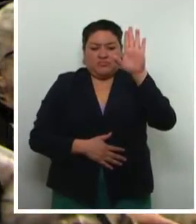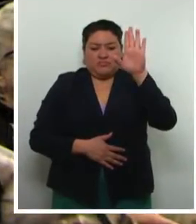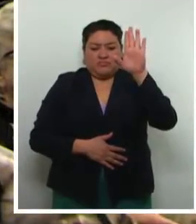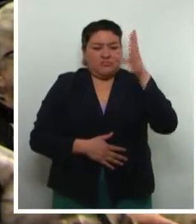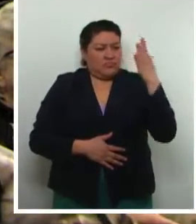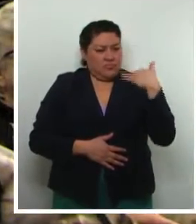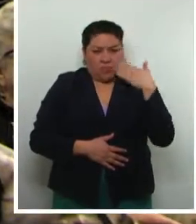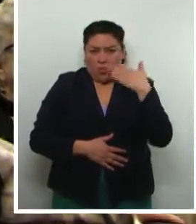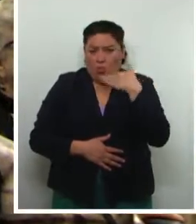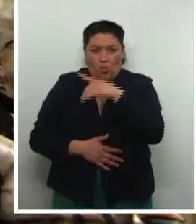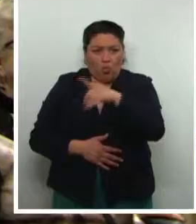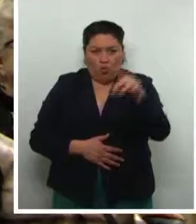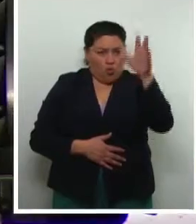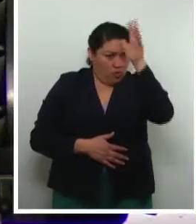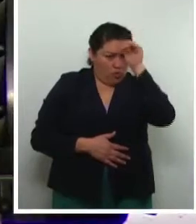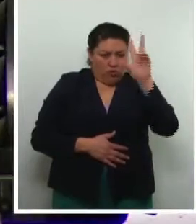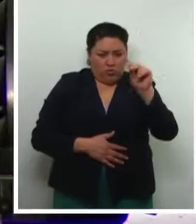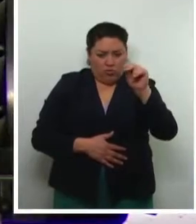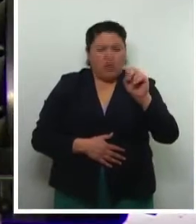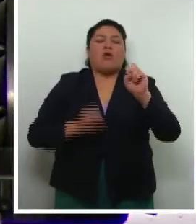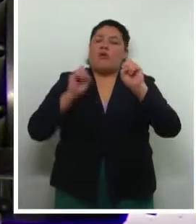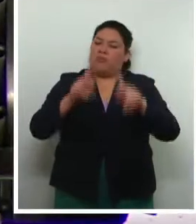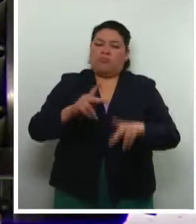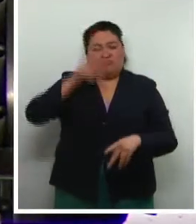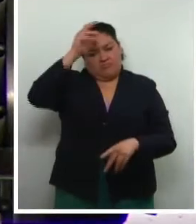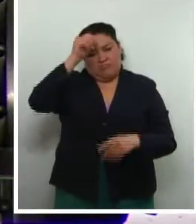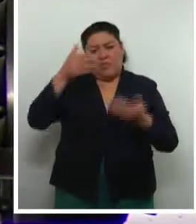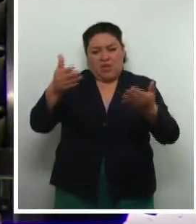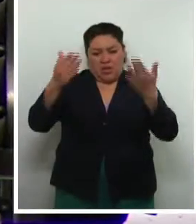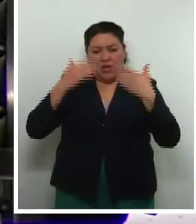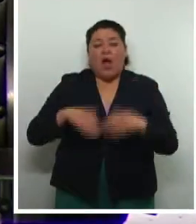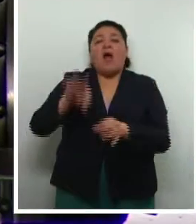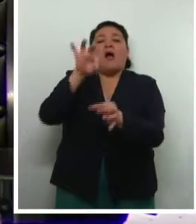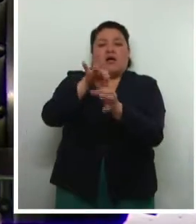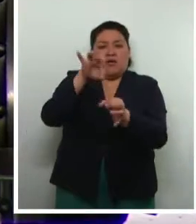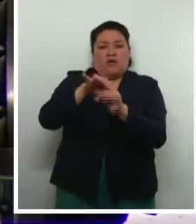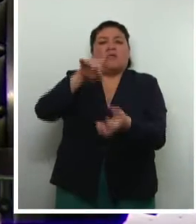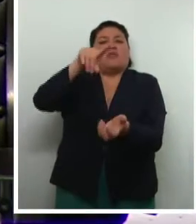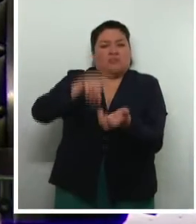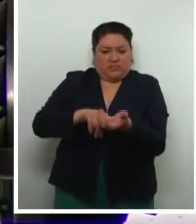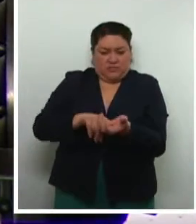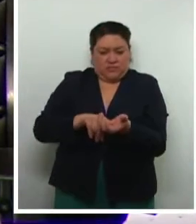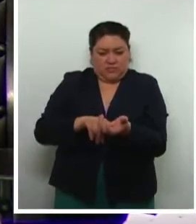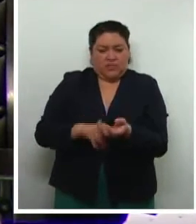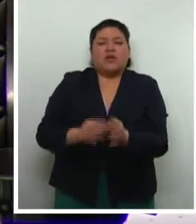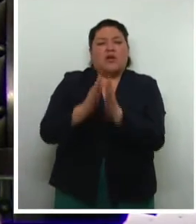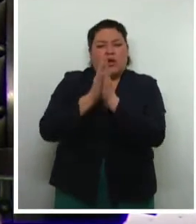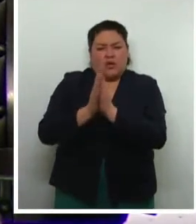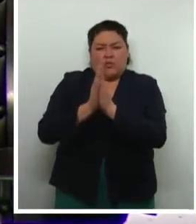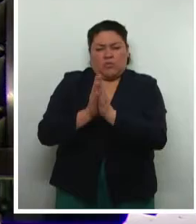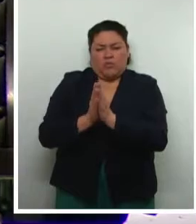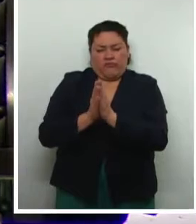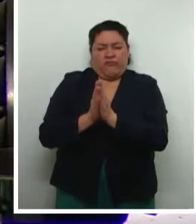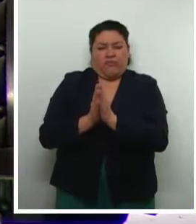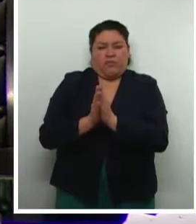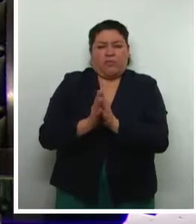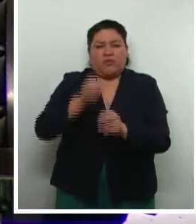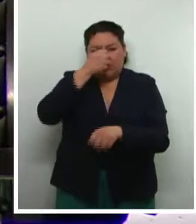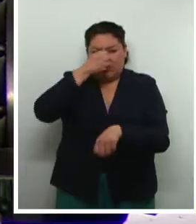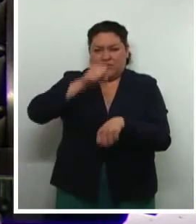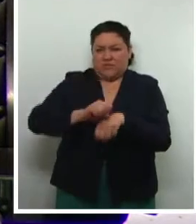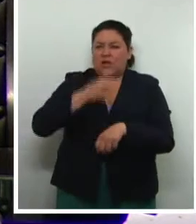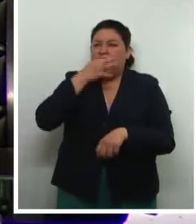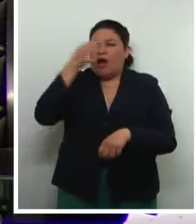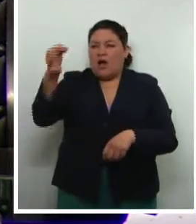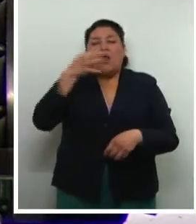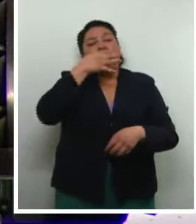No hay oradores en contra. Pasamos directamente a la votación nominal. Le pido que dé las instrucciones